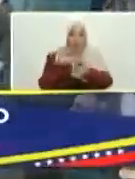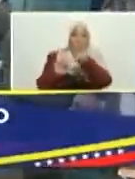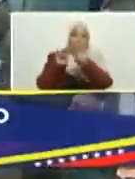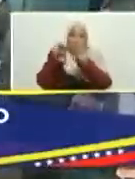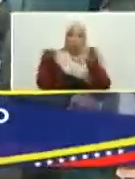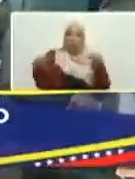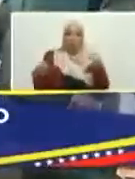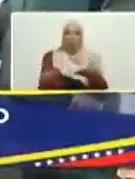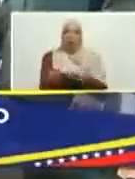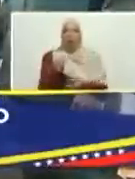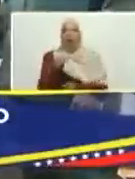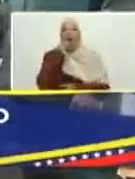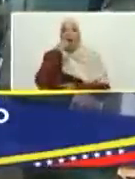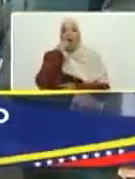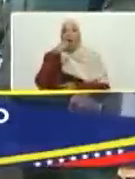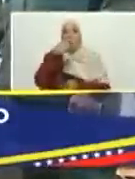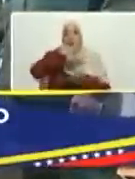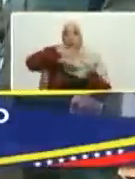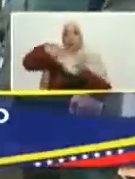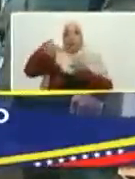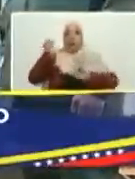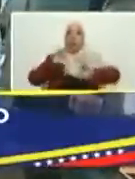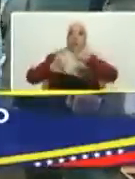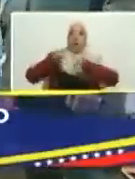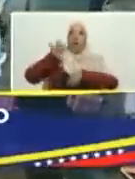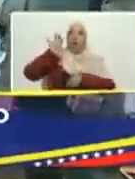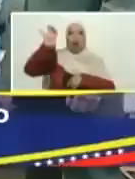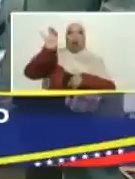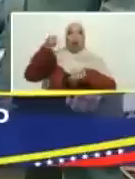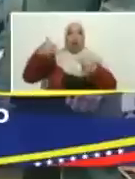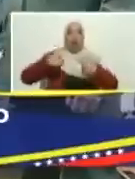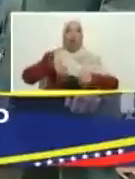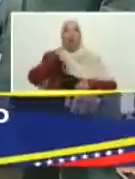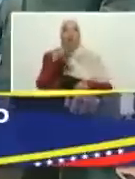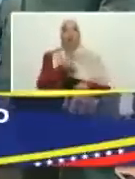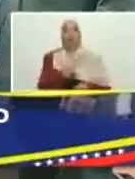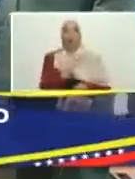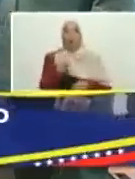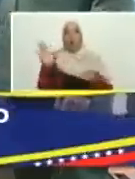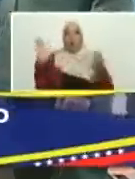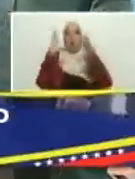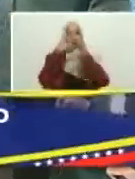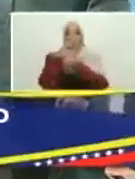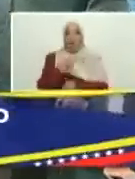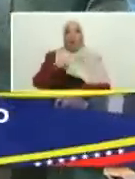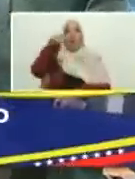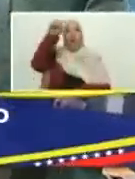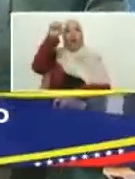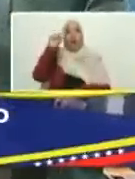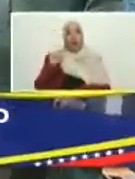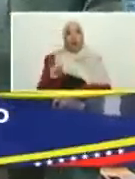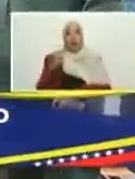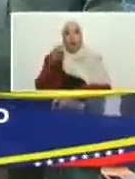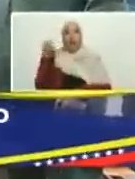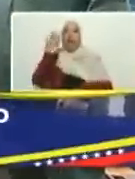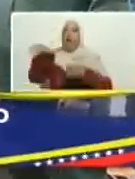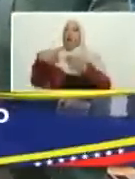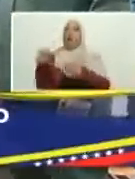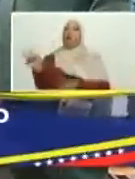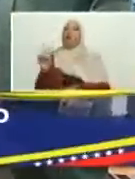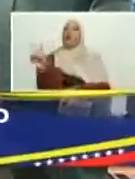el aire, defender nuestra patria por los cuatro costados, de norte a sur, de este a oeste, nuestra